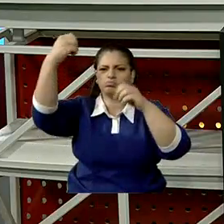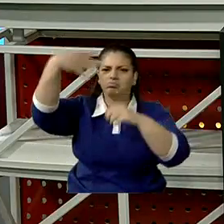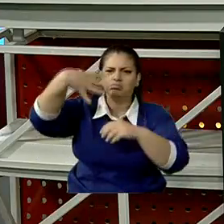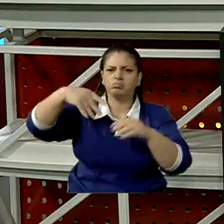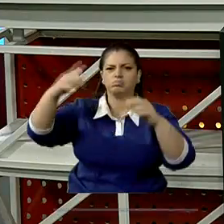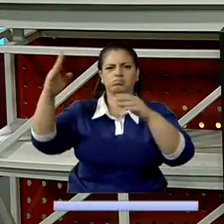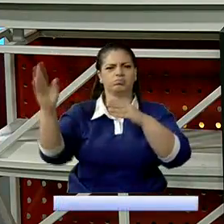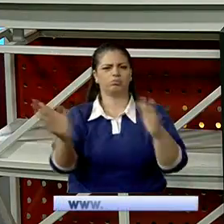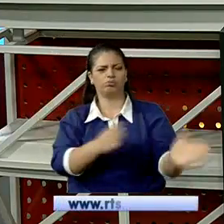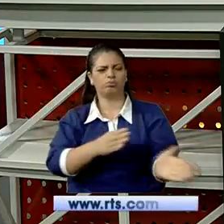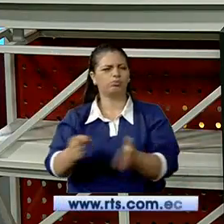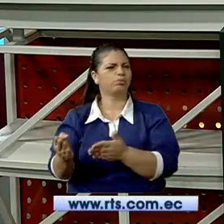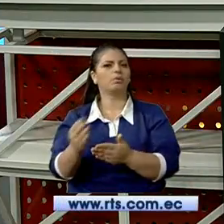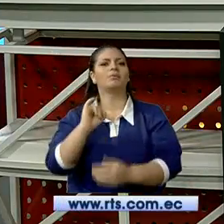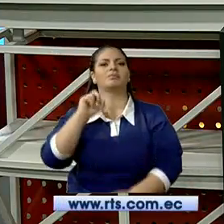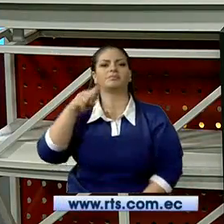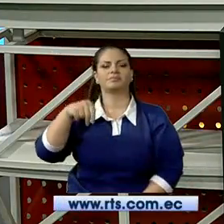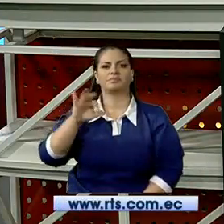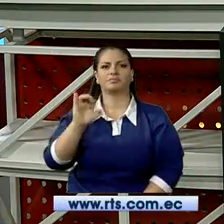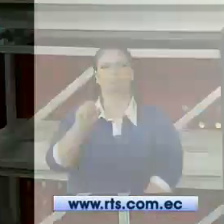Infobae.